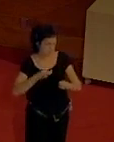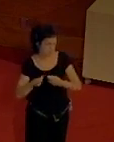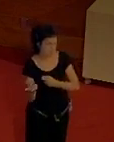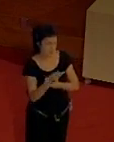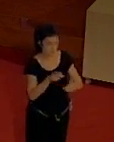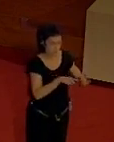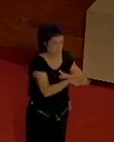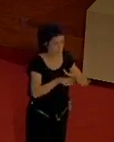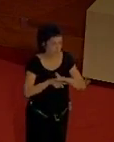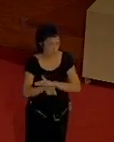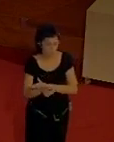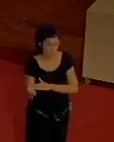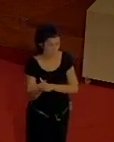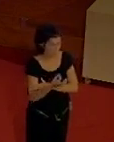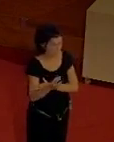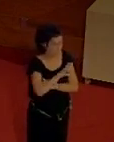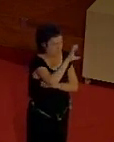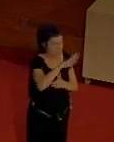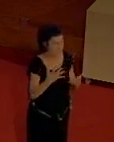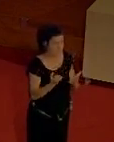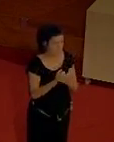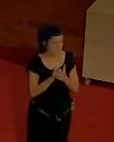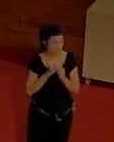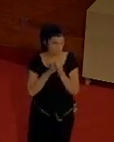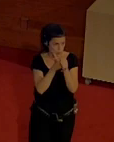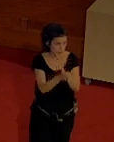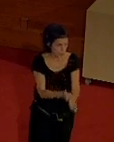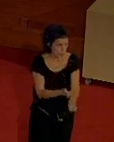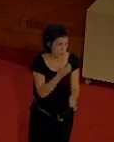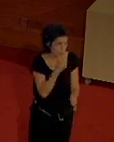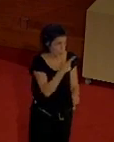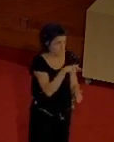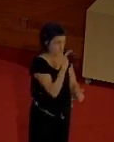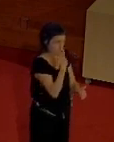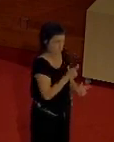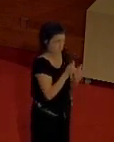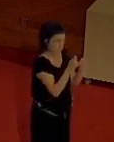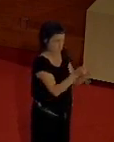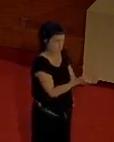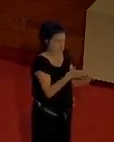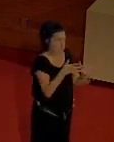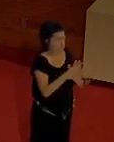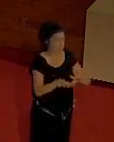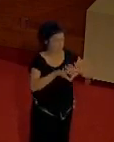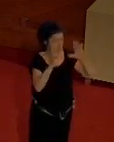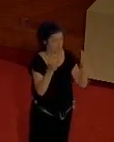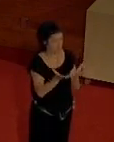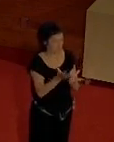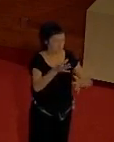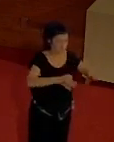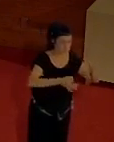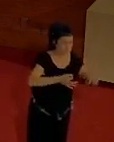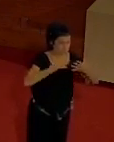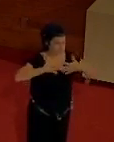ir por ese camino todo lo que hagamos para facilitar ese tránsito nos llevará a un mundo más Justo a un mundo más seguro y a un